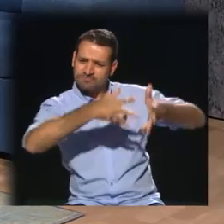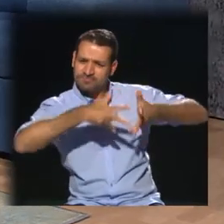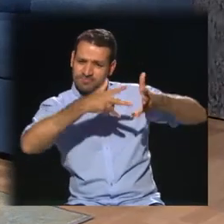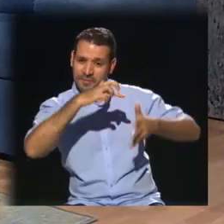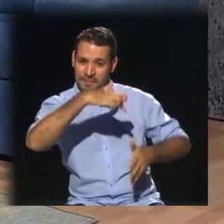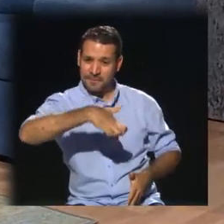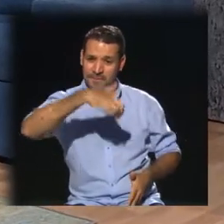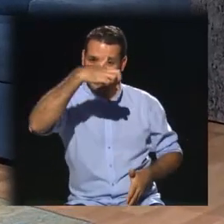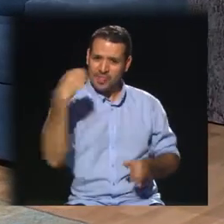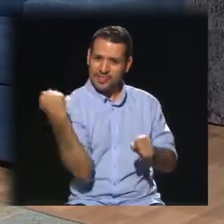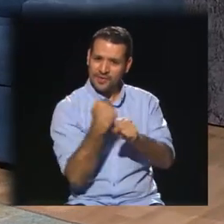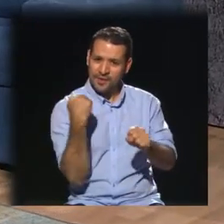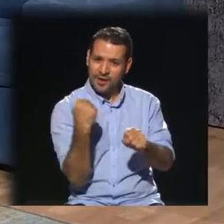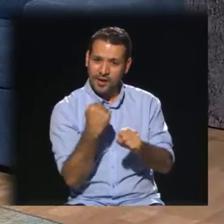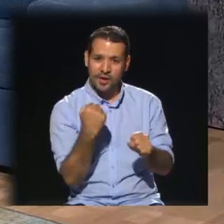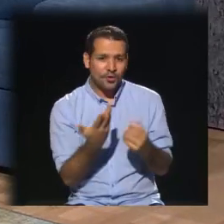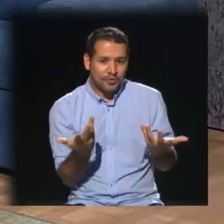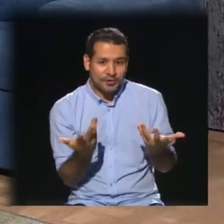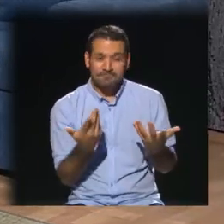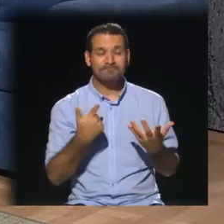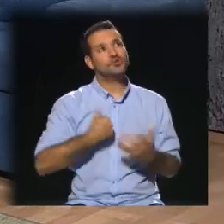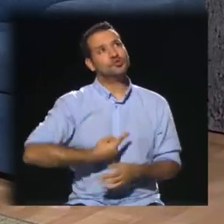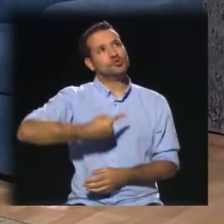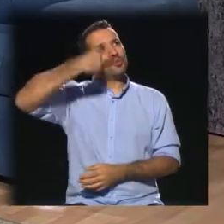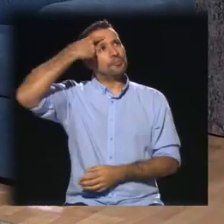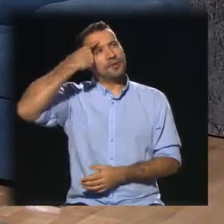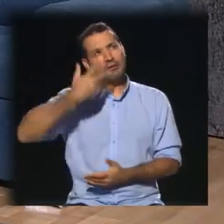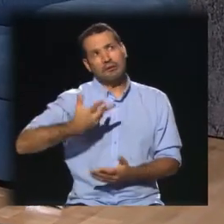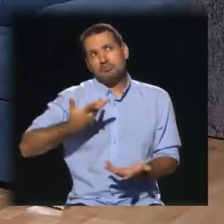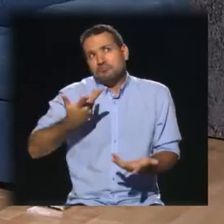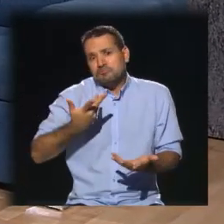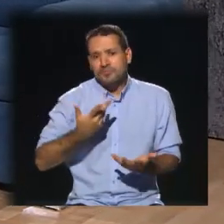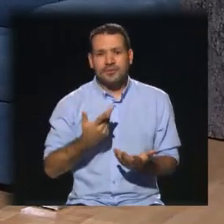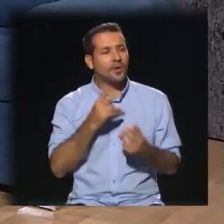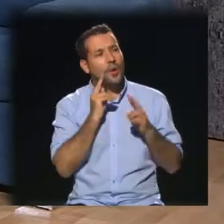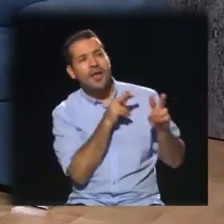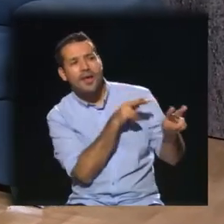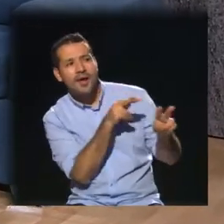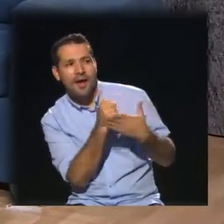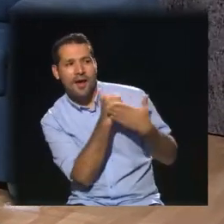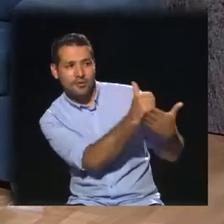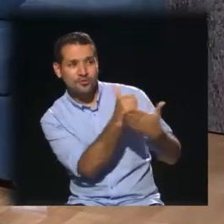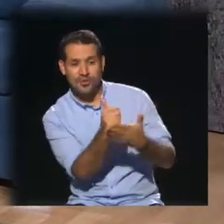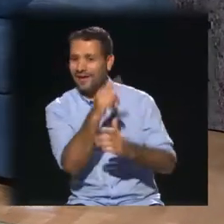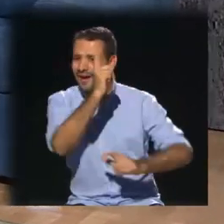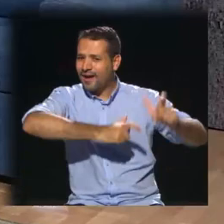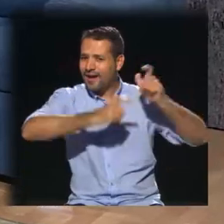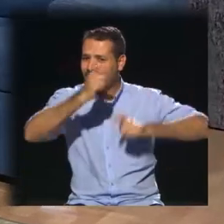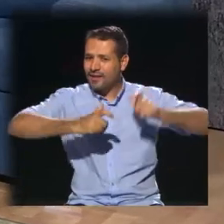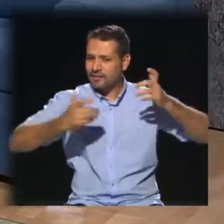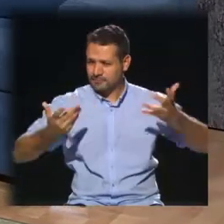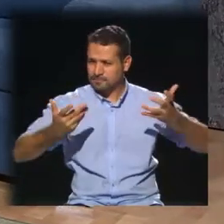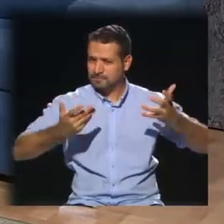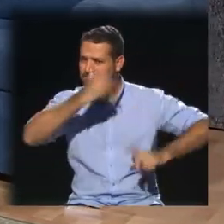la educación tiene que ir en vía de encontrar los individuos, ayudar a formar las personas.